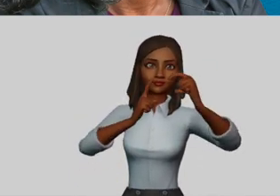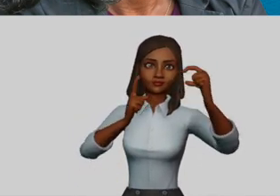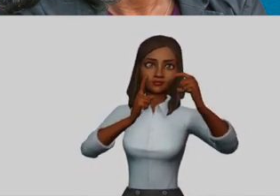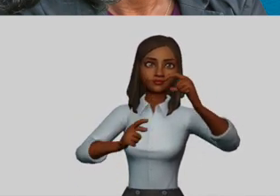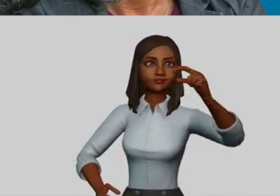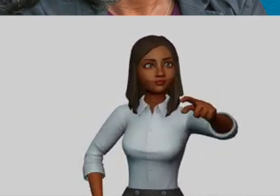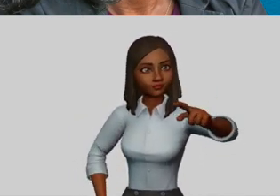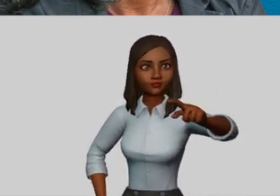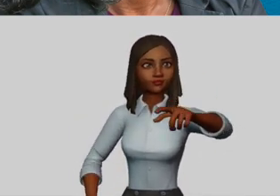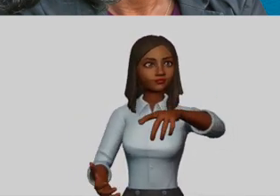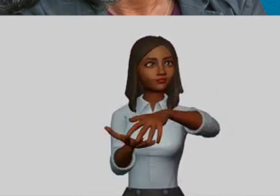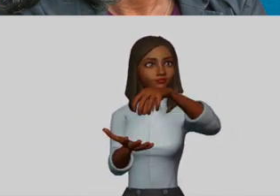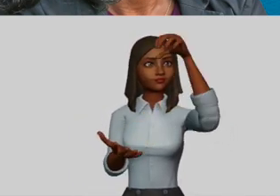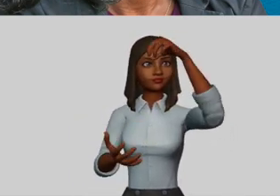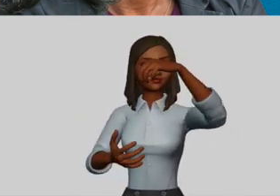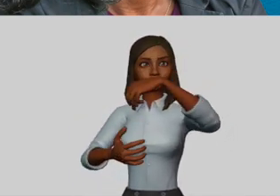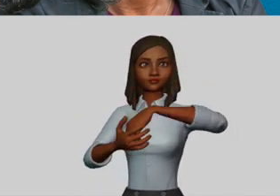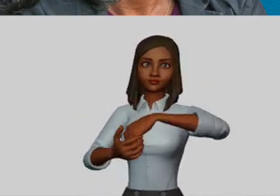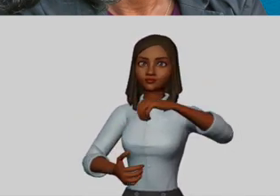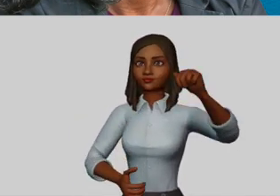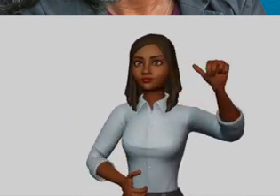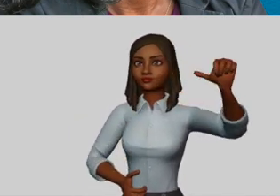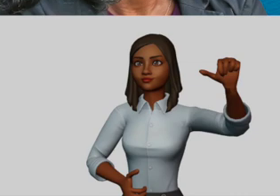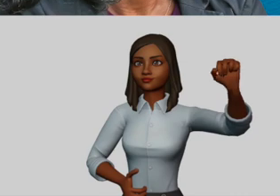tú contesta lo primero que te venga a la mente.